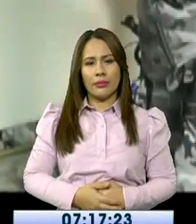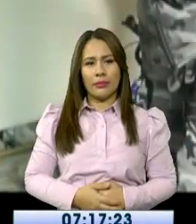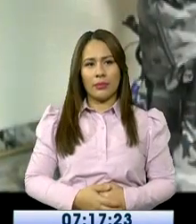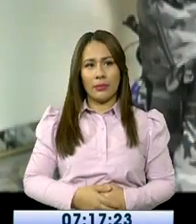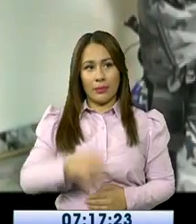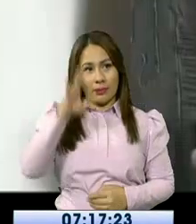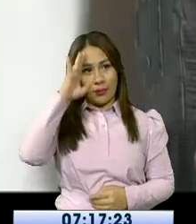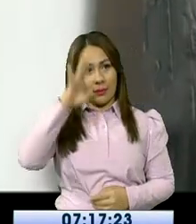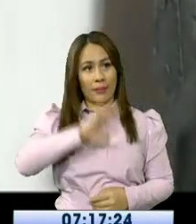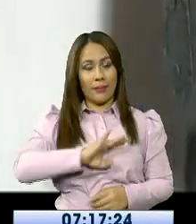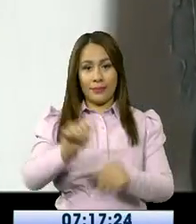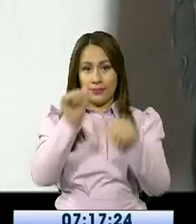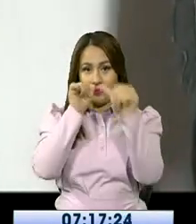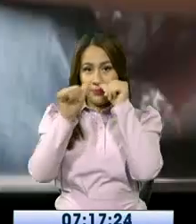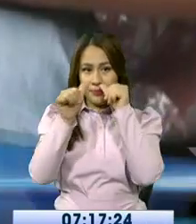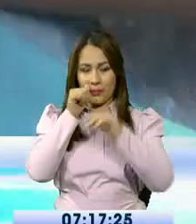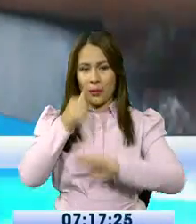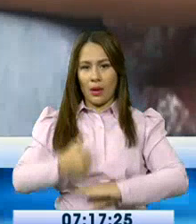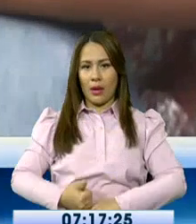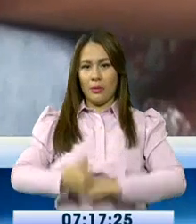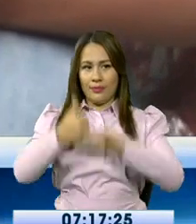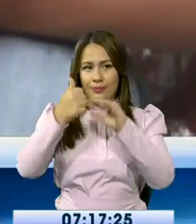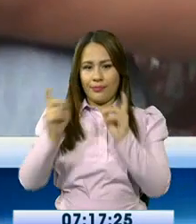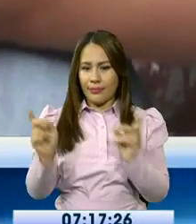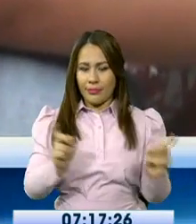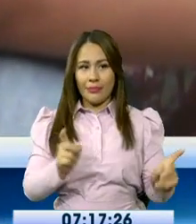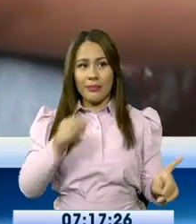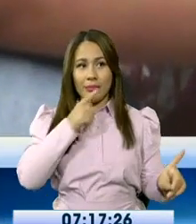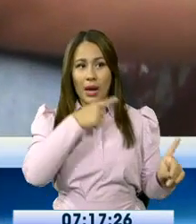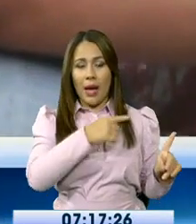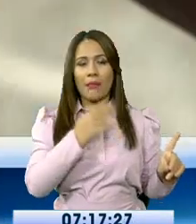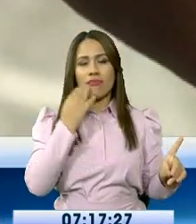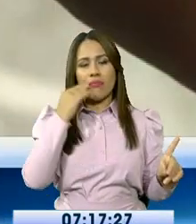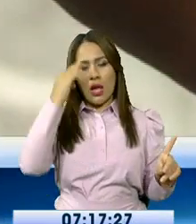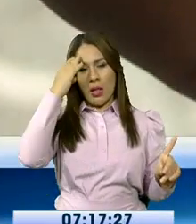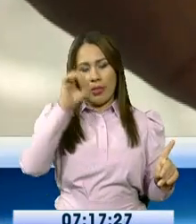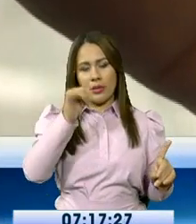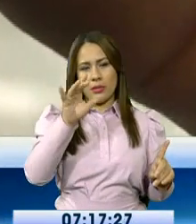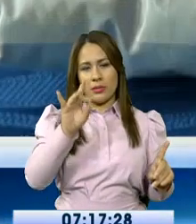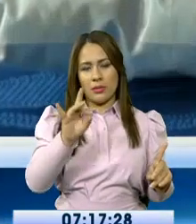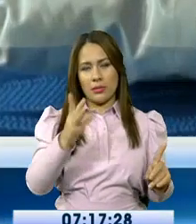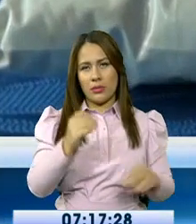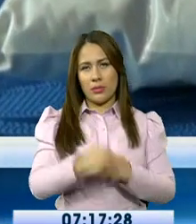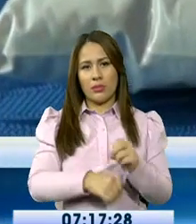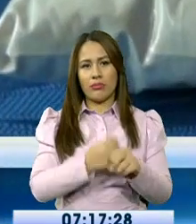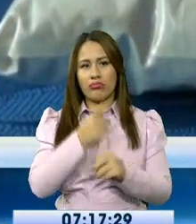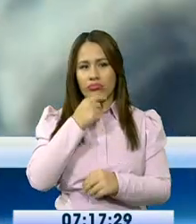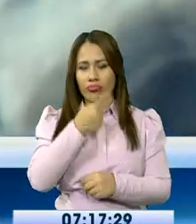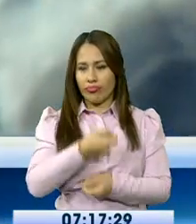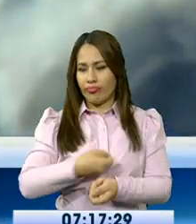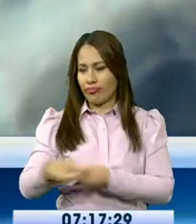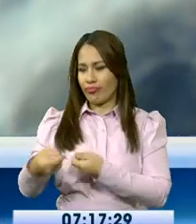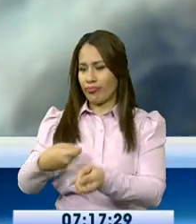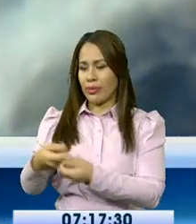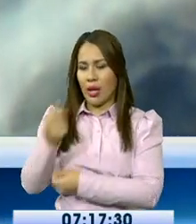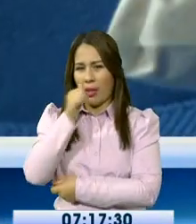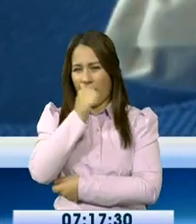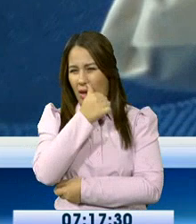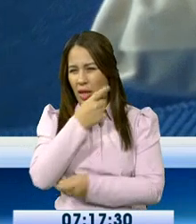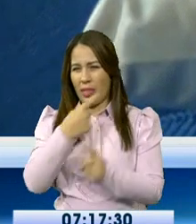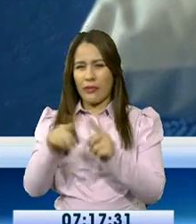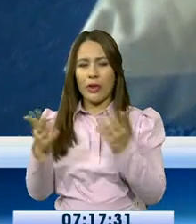La policía antinarcóticos logró la captura de un estudiante mayor de edad quien distribuía sustancias sujetas a fiscalización dentro de los